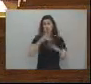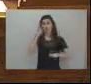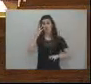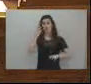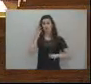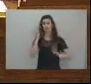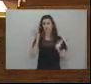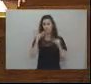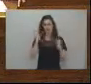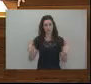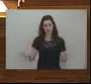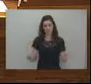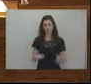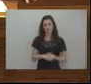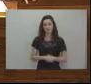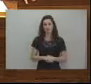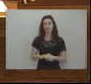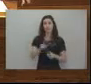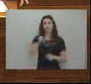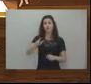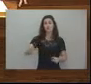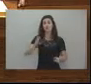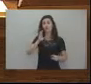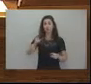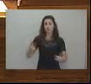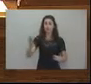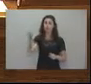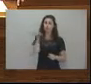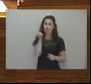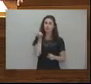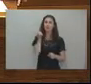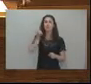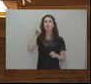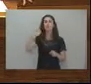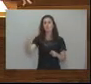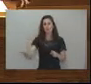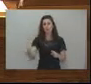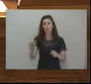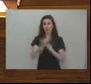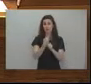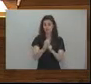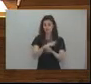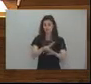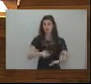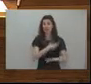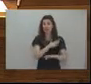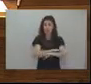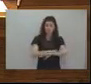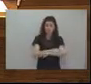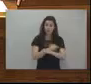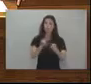suceder. Los trabajadores de Coca-Cola, del Matadero, de Telares, seguro que quieren un gobierno fuerte y seguro que quieren un gobierno de